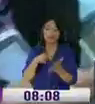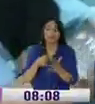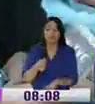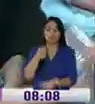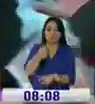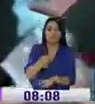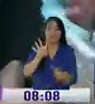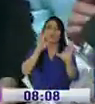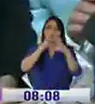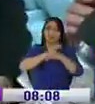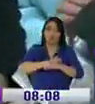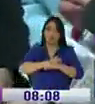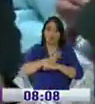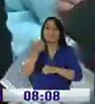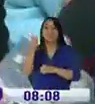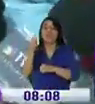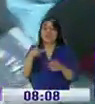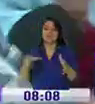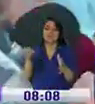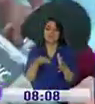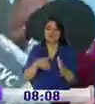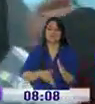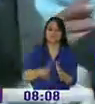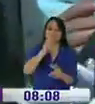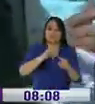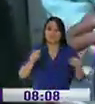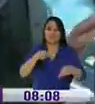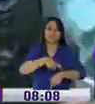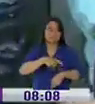9 de la noche, pero en realidad es que